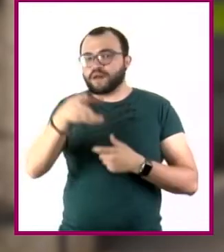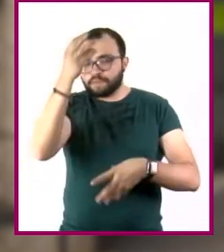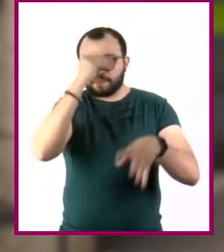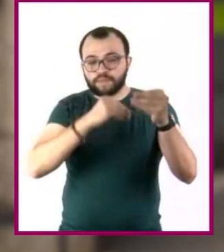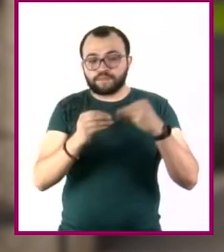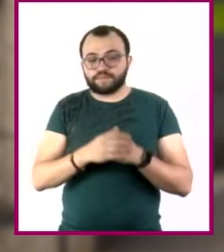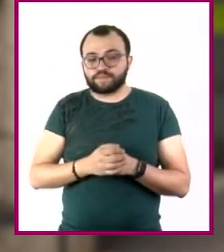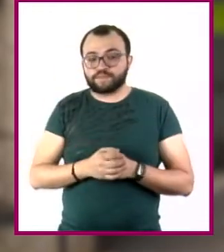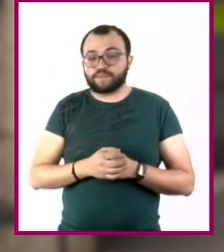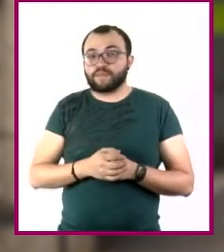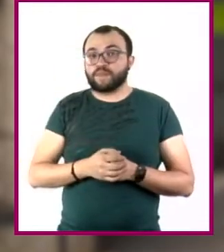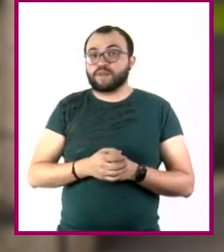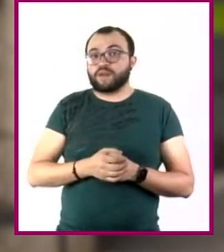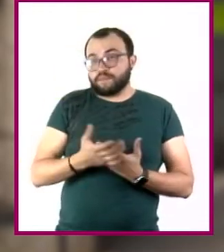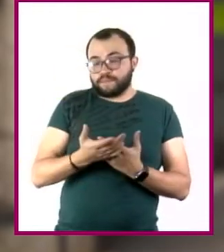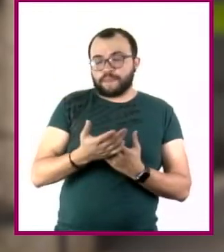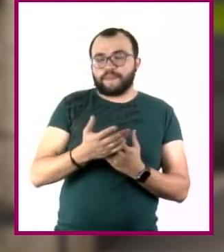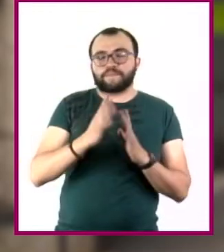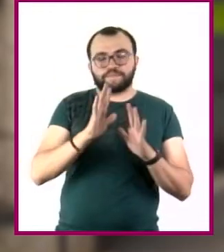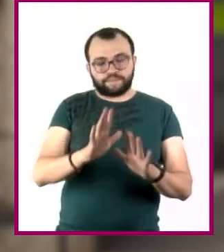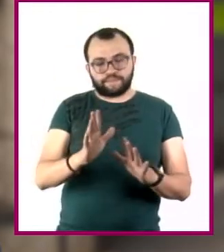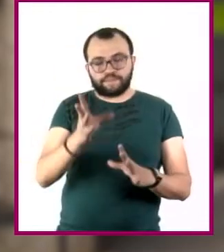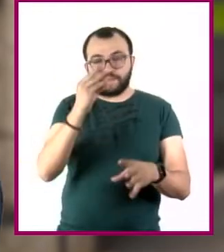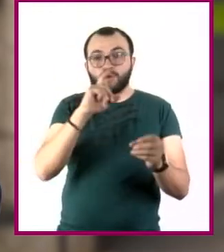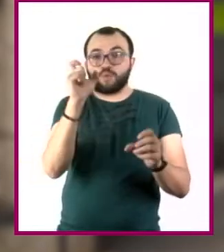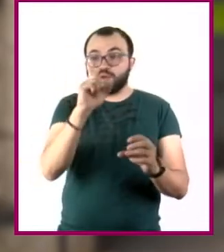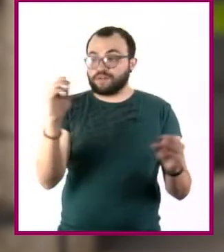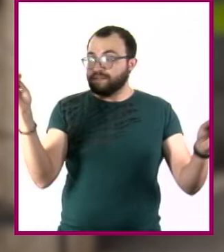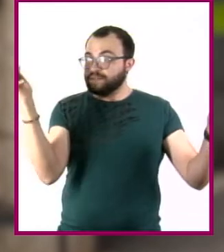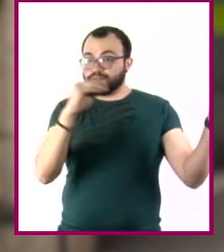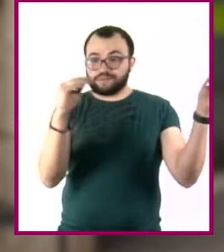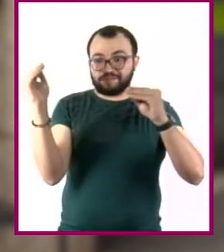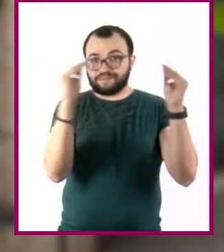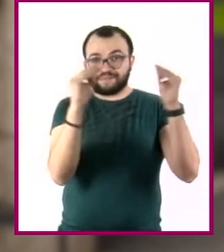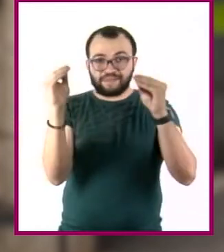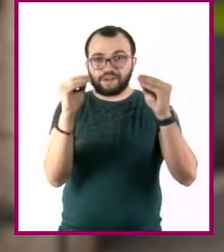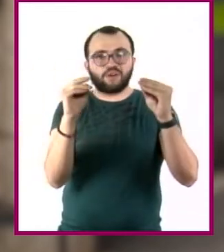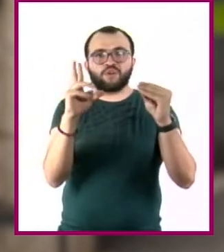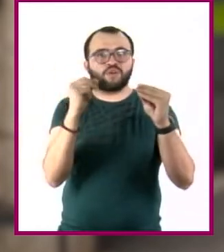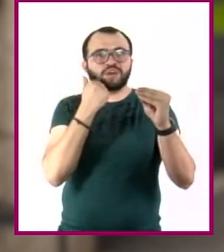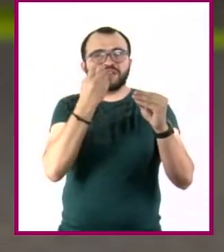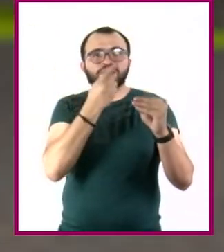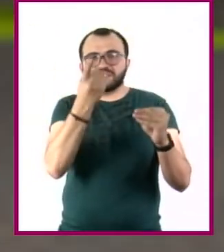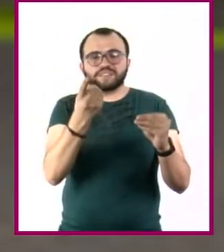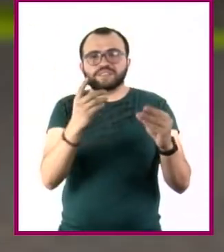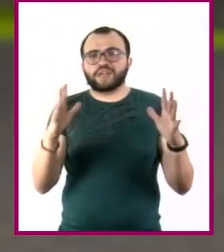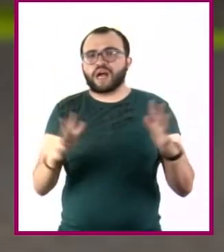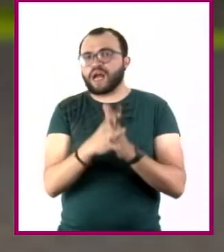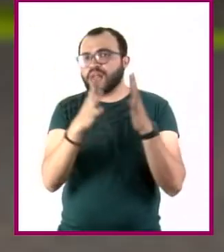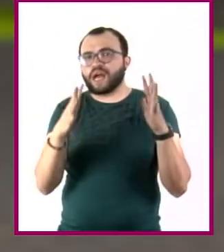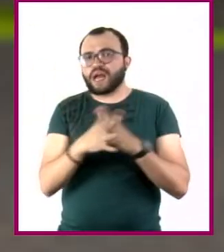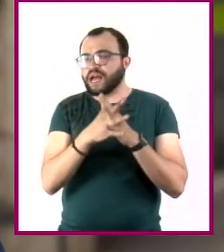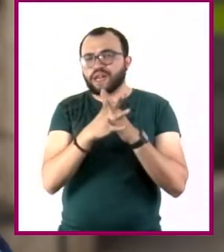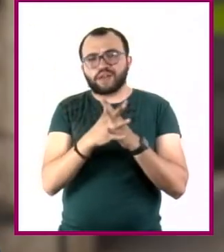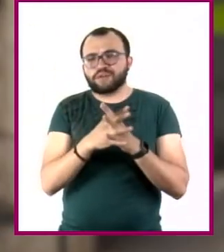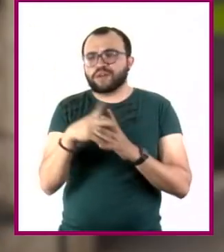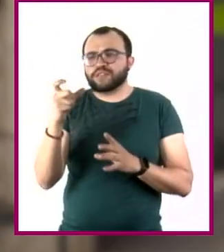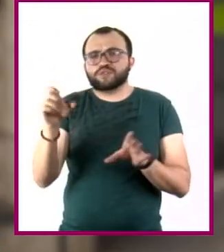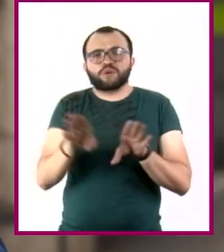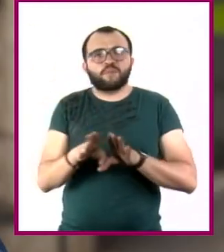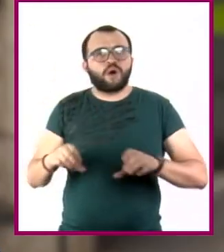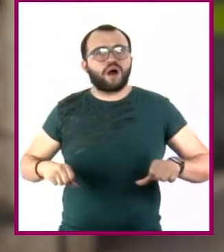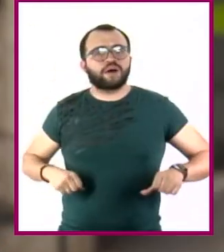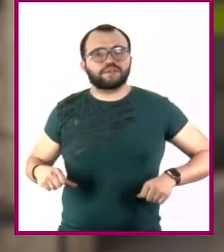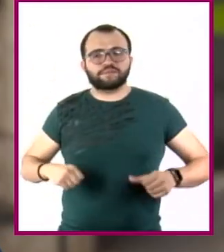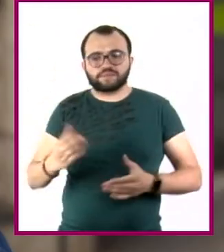argumentación no es una guerra donde hay aliados y contrincantes. No hay que vencer o ganar. Es una actividad cooperativa que